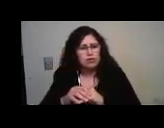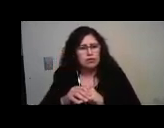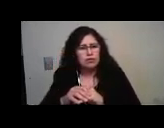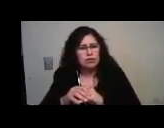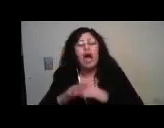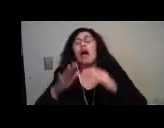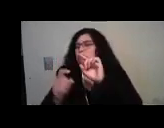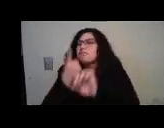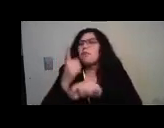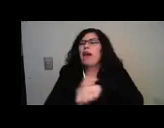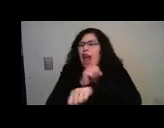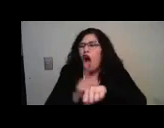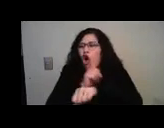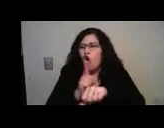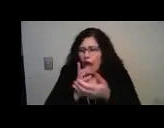horas de